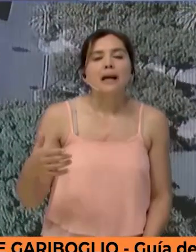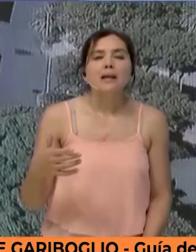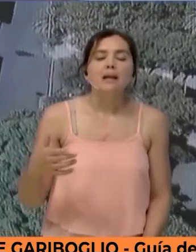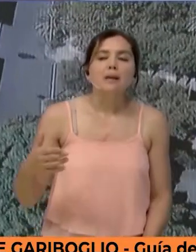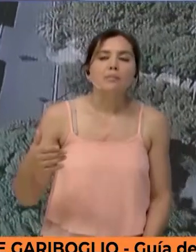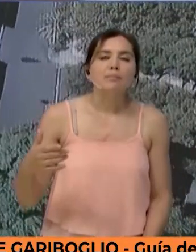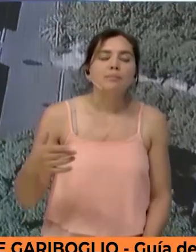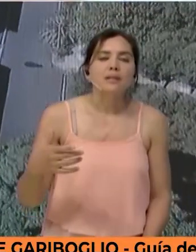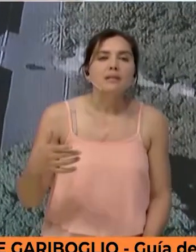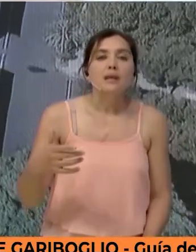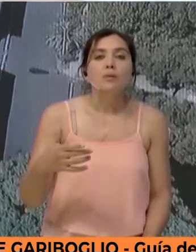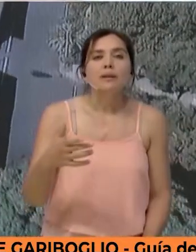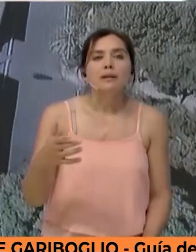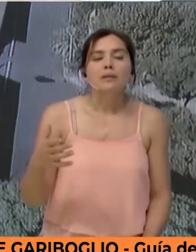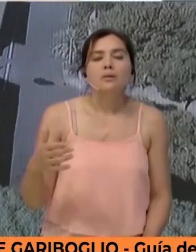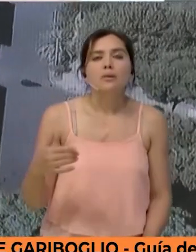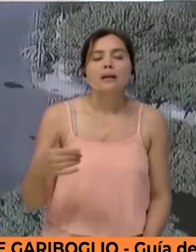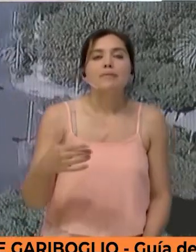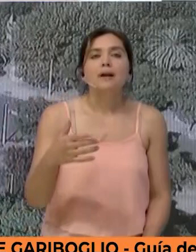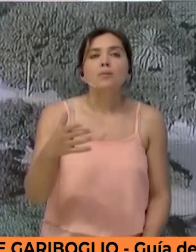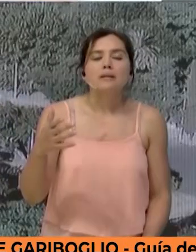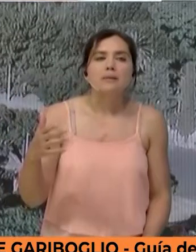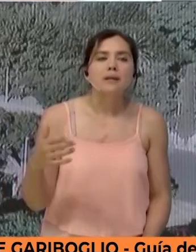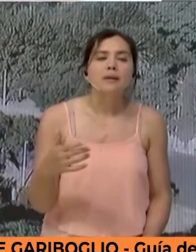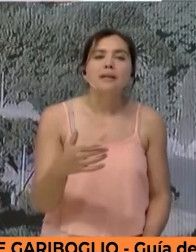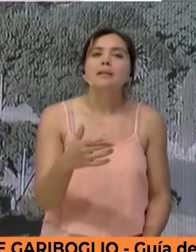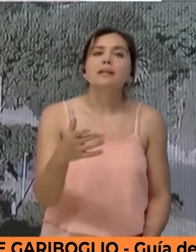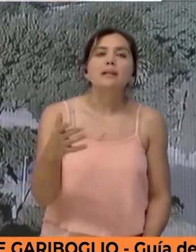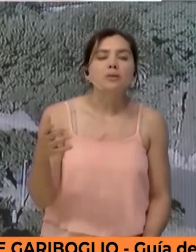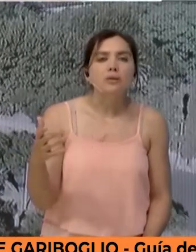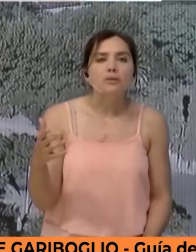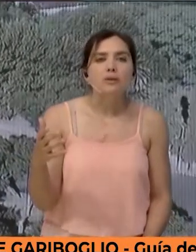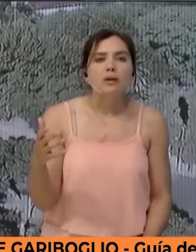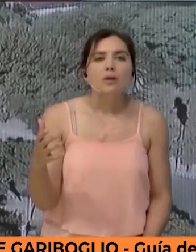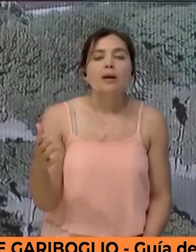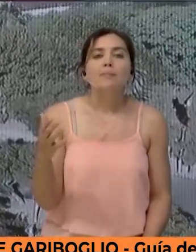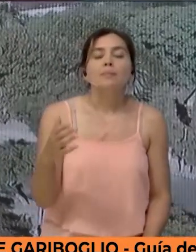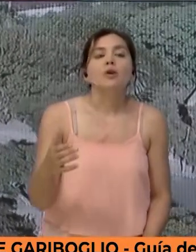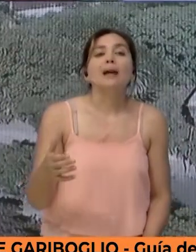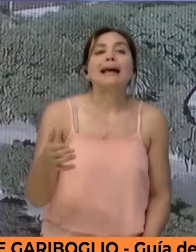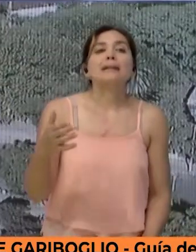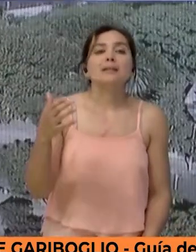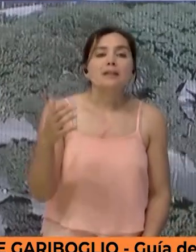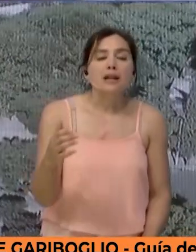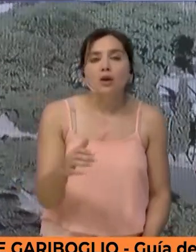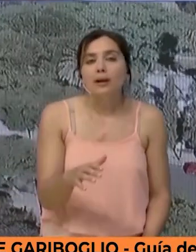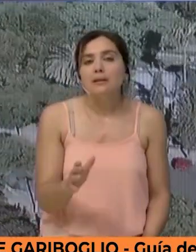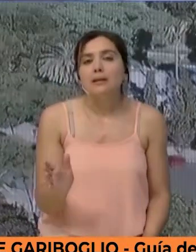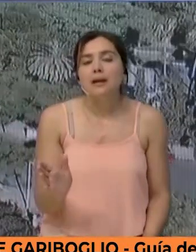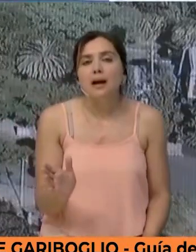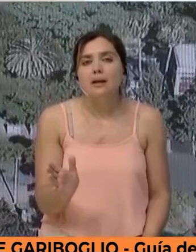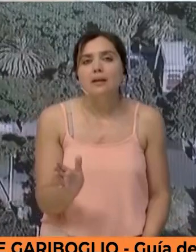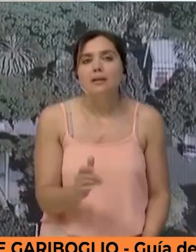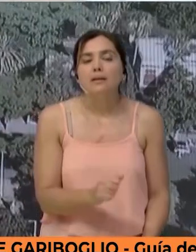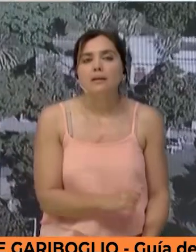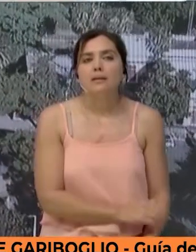preguntarte, ¿se renueva en este caso la fauna? ¿Se ven animales distintos con la creciente que con la